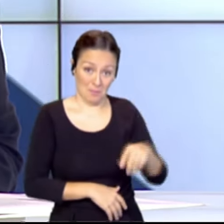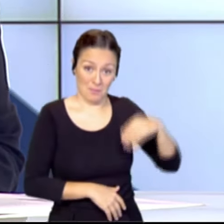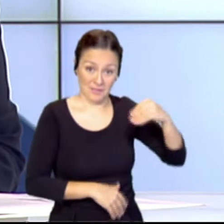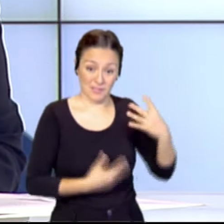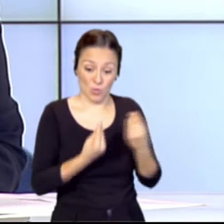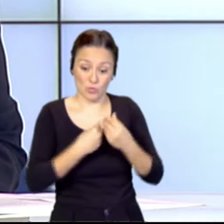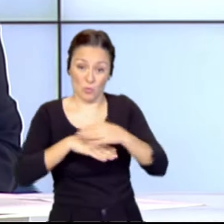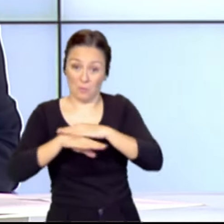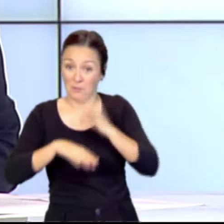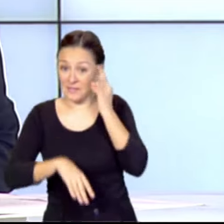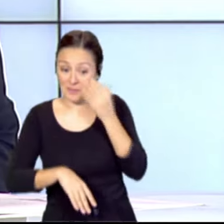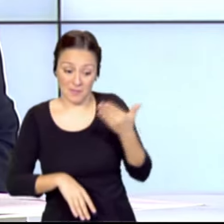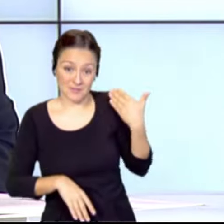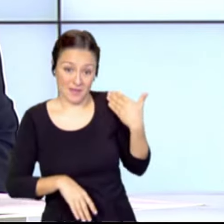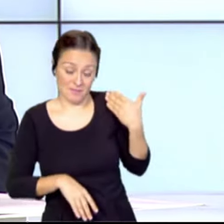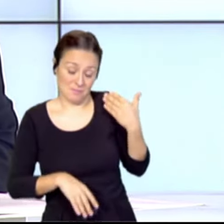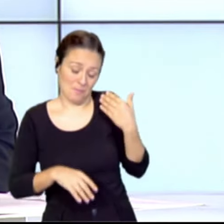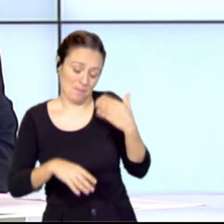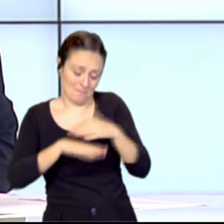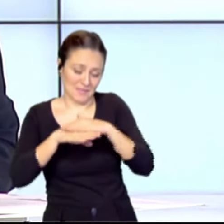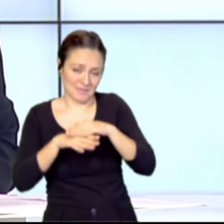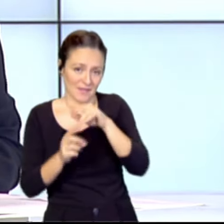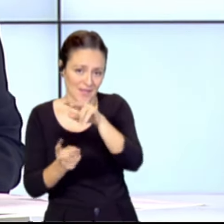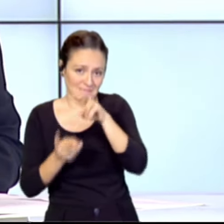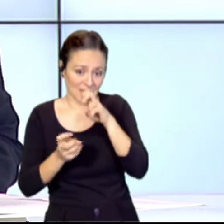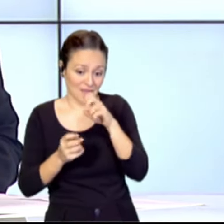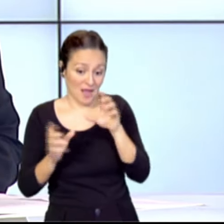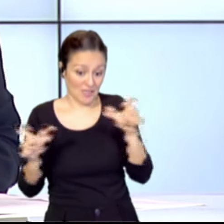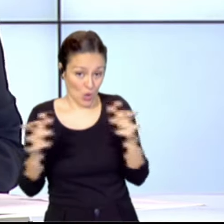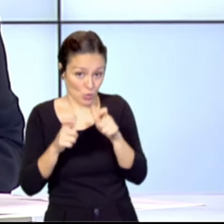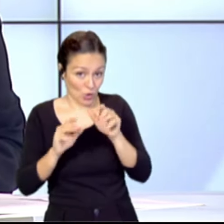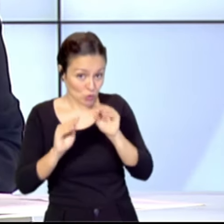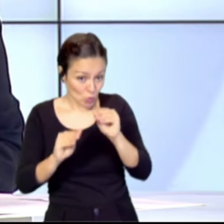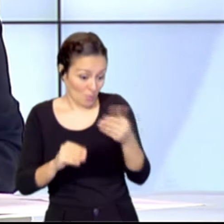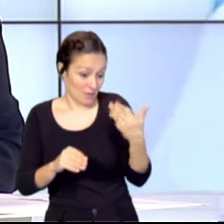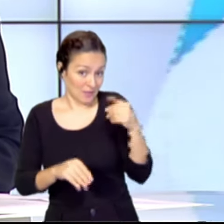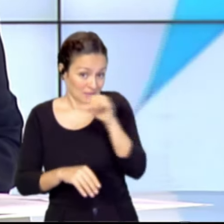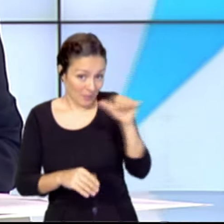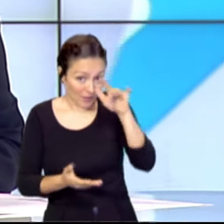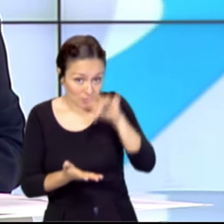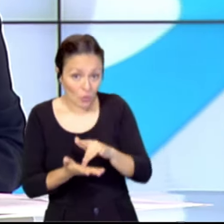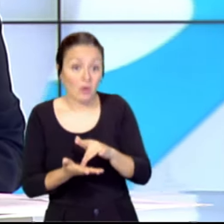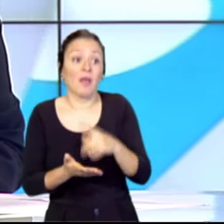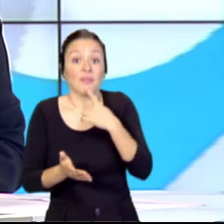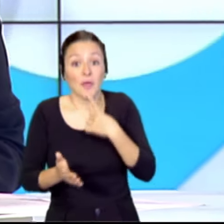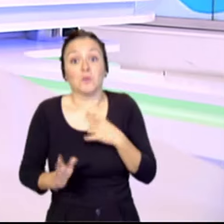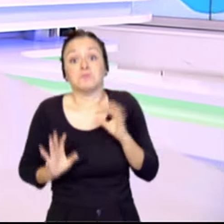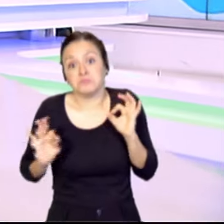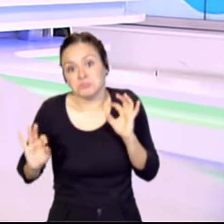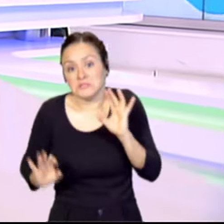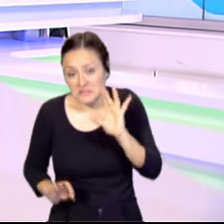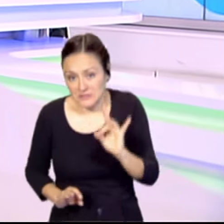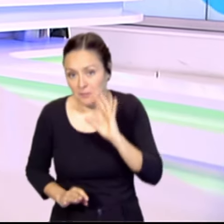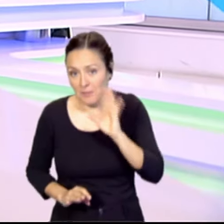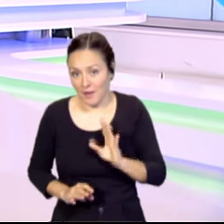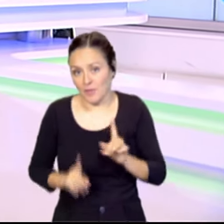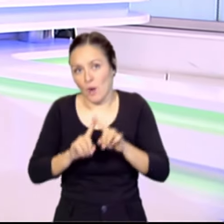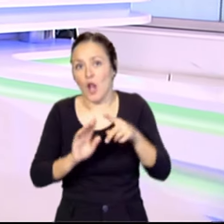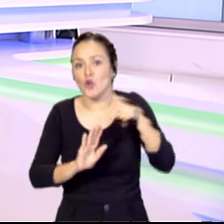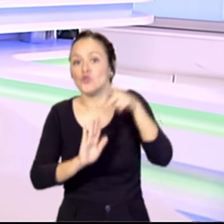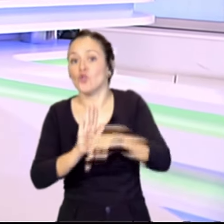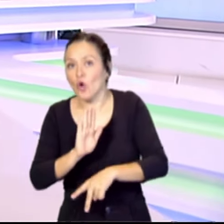semana pasada e con la ministra de Hacienda eh se nos había establecido eh que que así era que iba a tener esa esa Norma